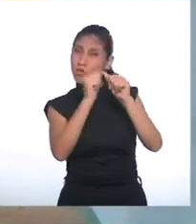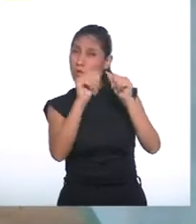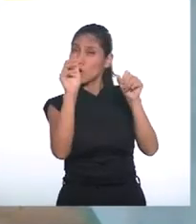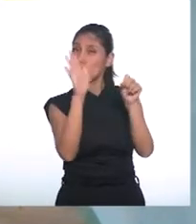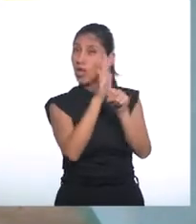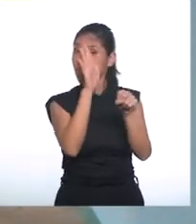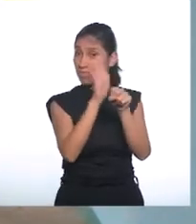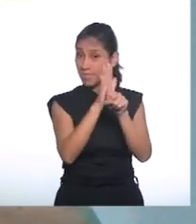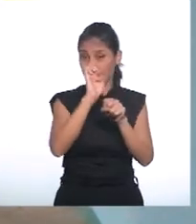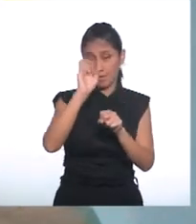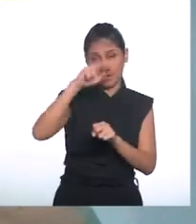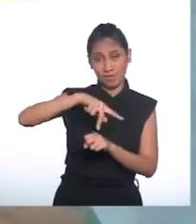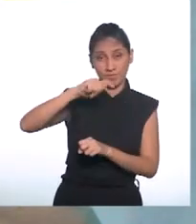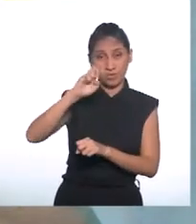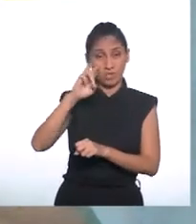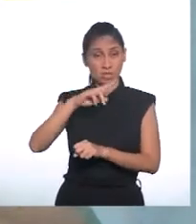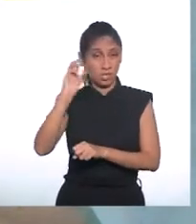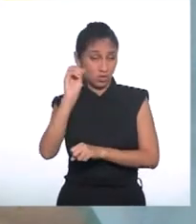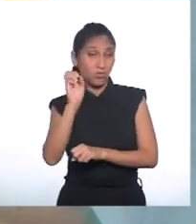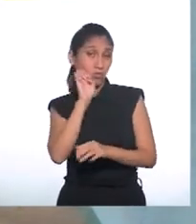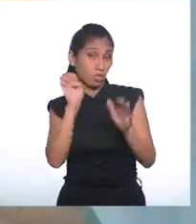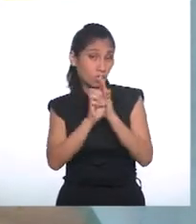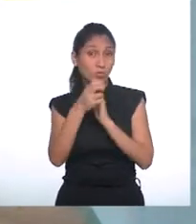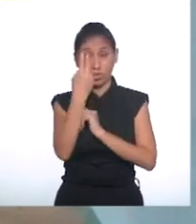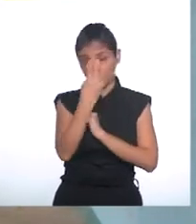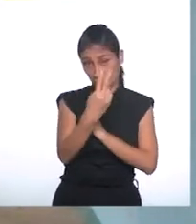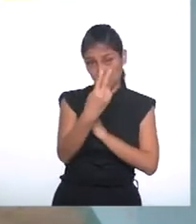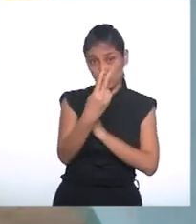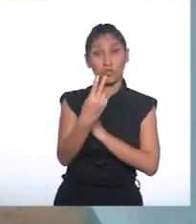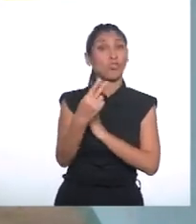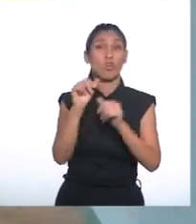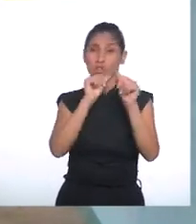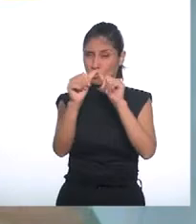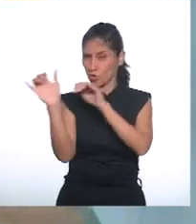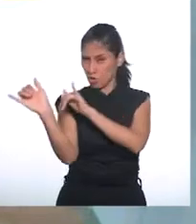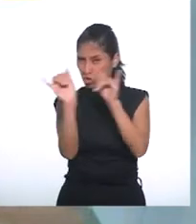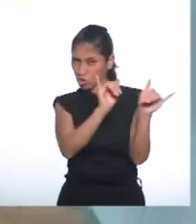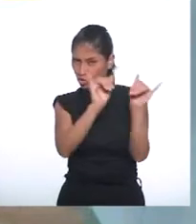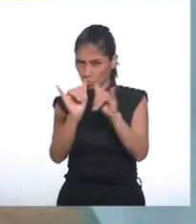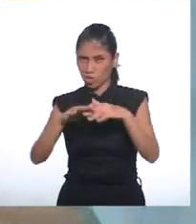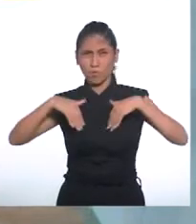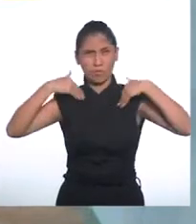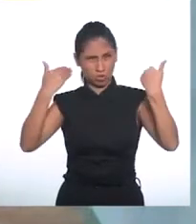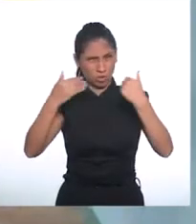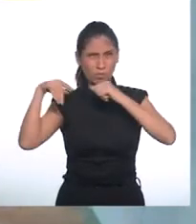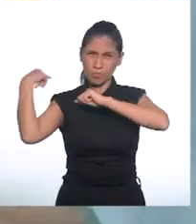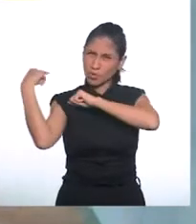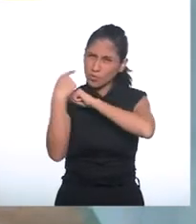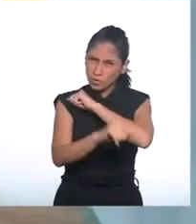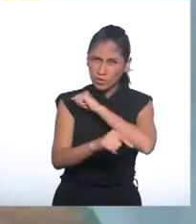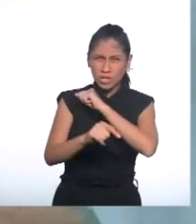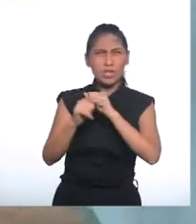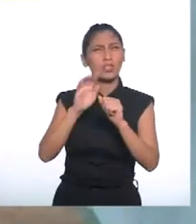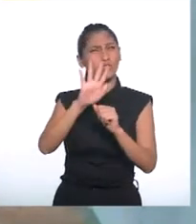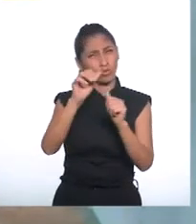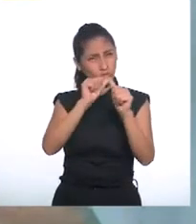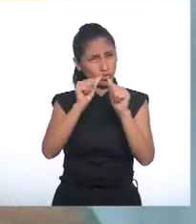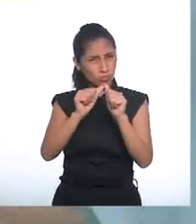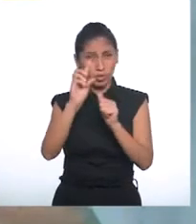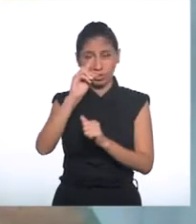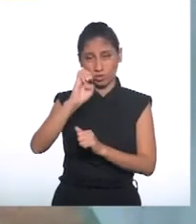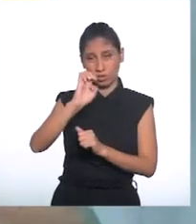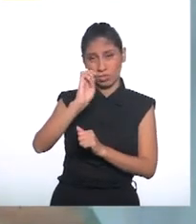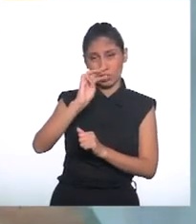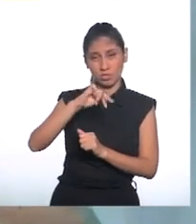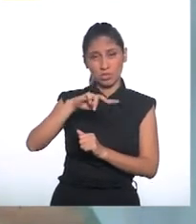número. Si son iguales, como fue en el caso de México y Guatemala en la gráfica, podemos profundizar comparando sus números decimales para